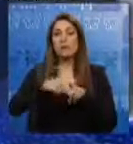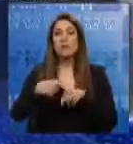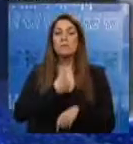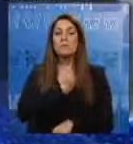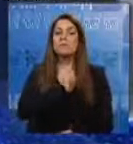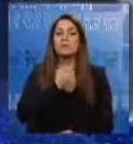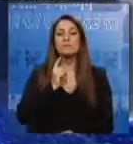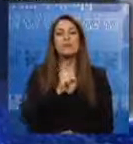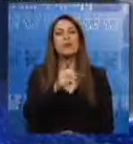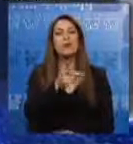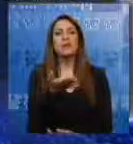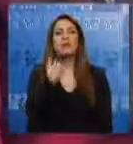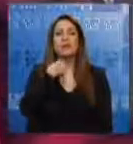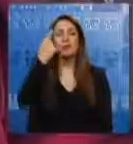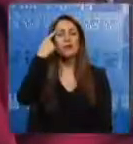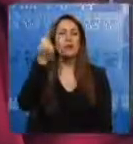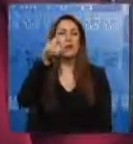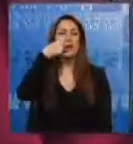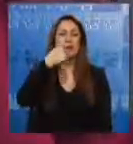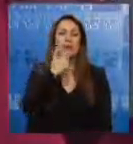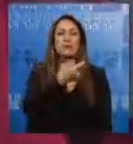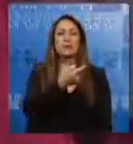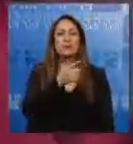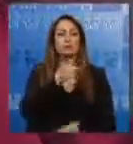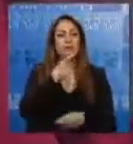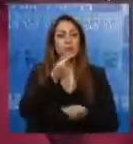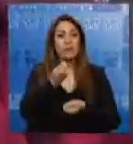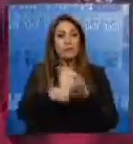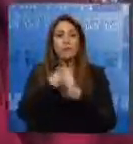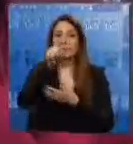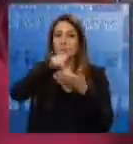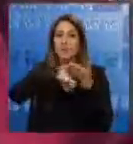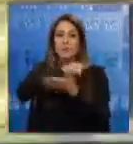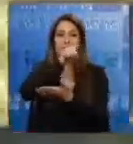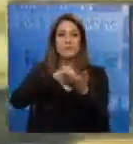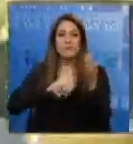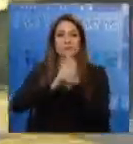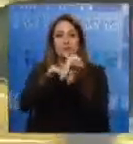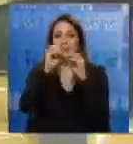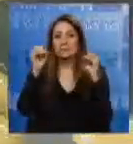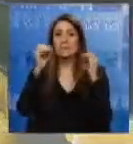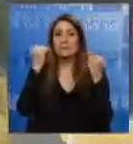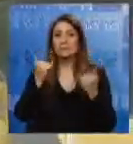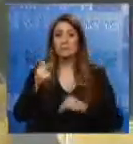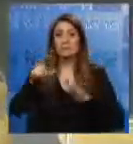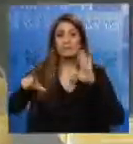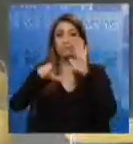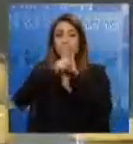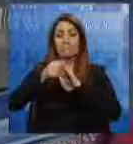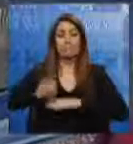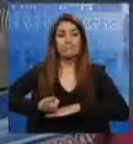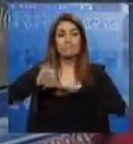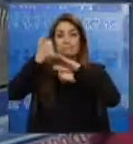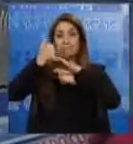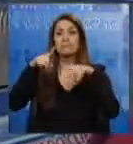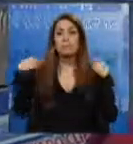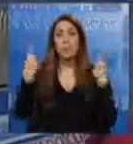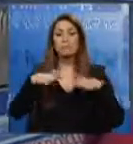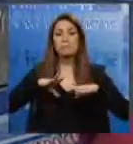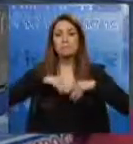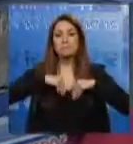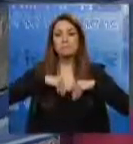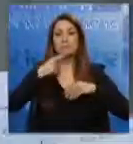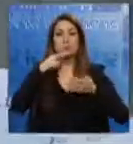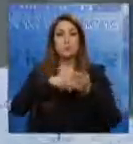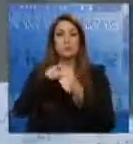influenza AH1N1. Efectuamos un recorrido por varias farmacias de Quito y constatamos que la disposición de la autoridad se ha acatado. En este lugar,